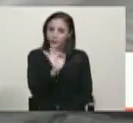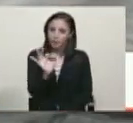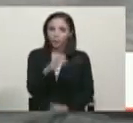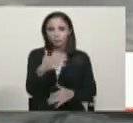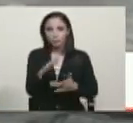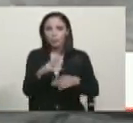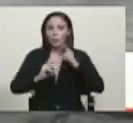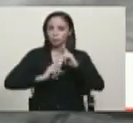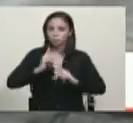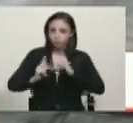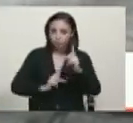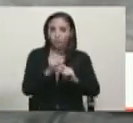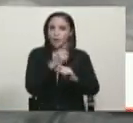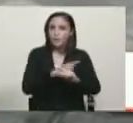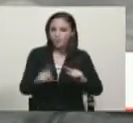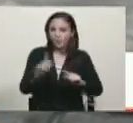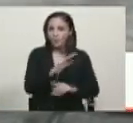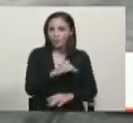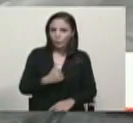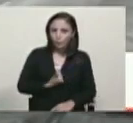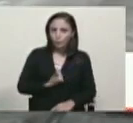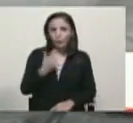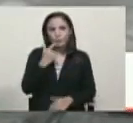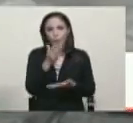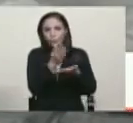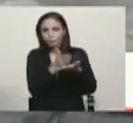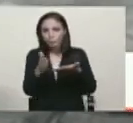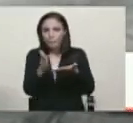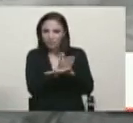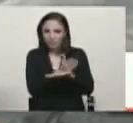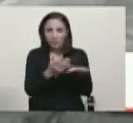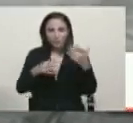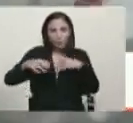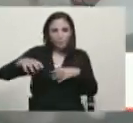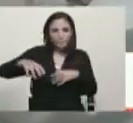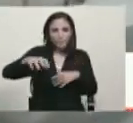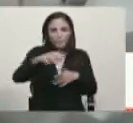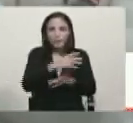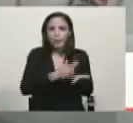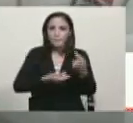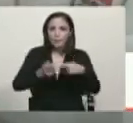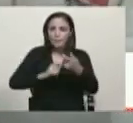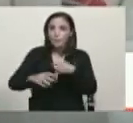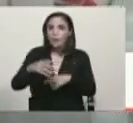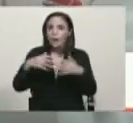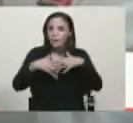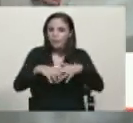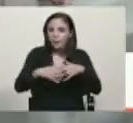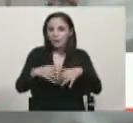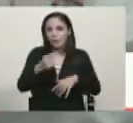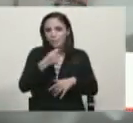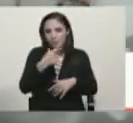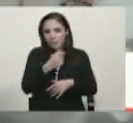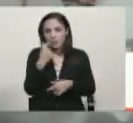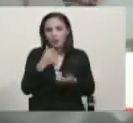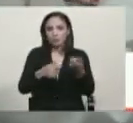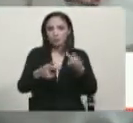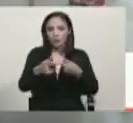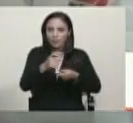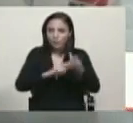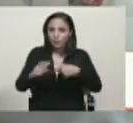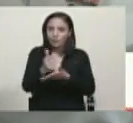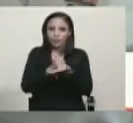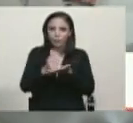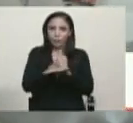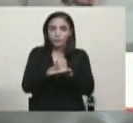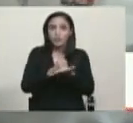productividad y podemos cubrir la mitad del país en medicamentos en los próximos meses. Hizo un llamado contundente